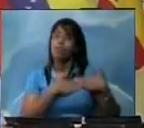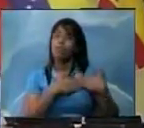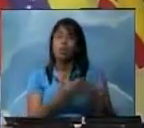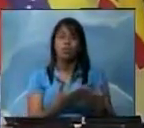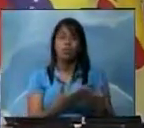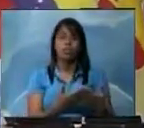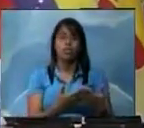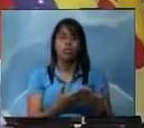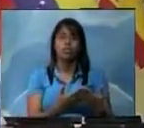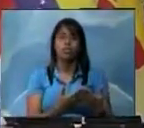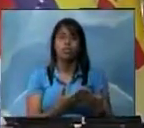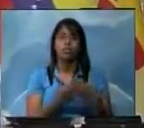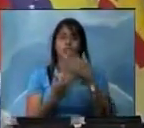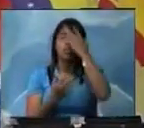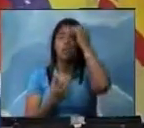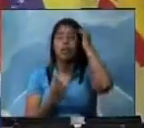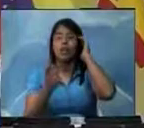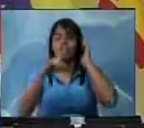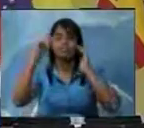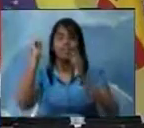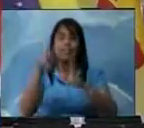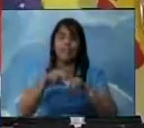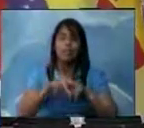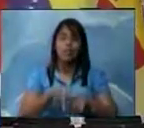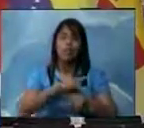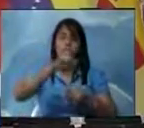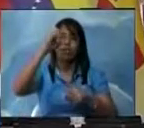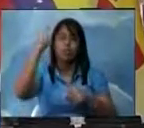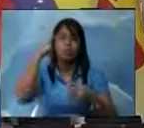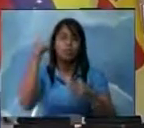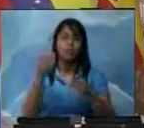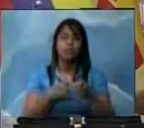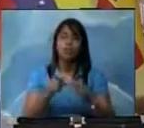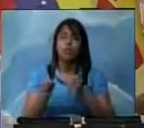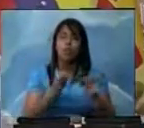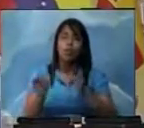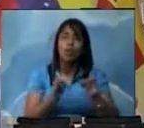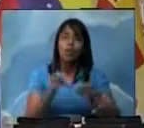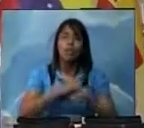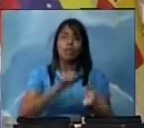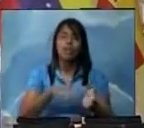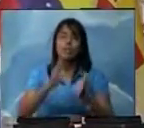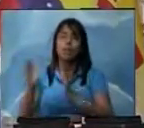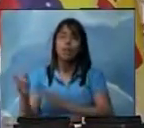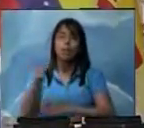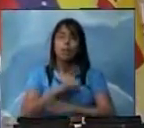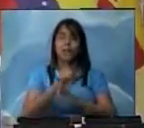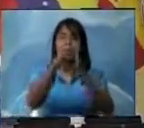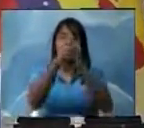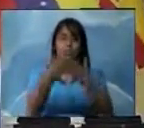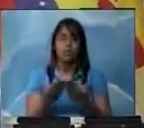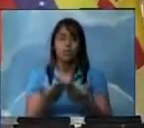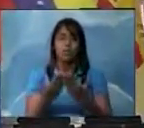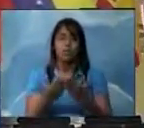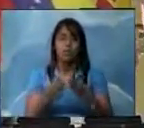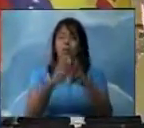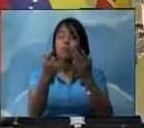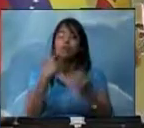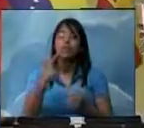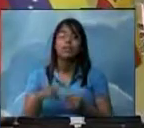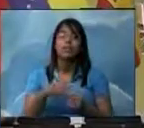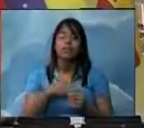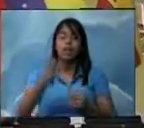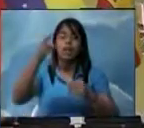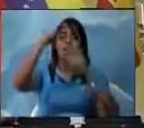favoritos. El látigo de Dios es para corregir al que se aparta de su palabra. La Biblia dice que